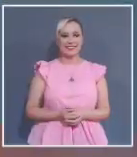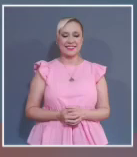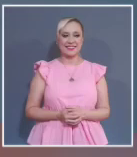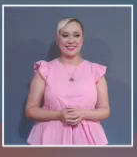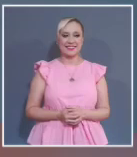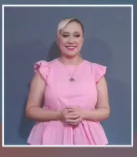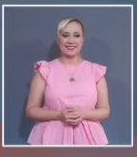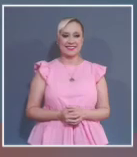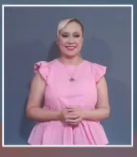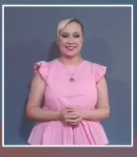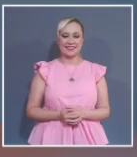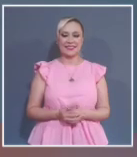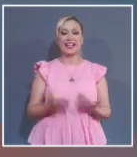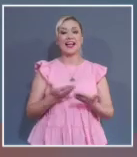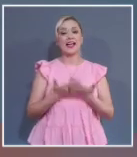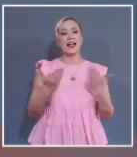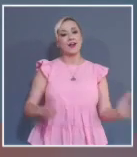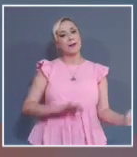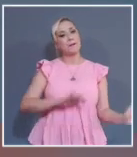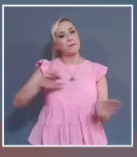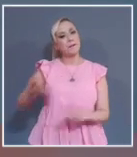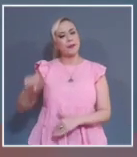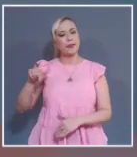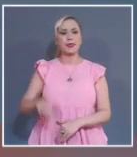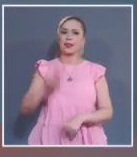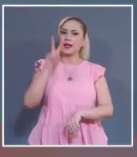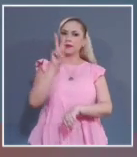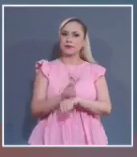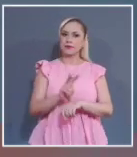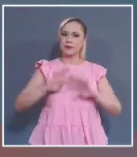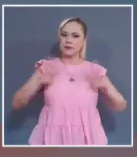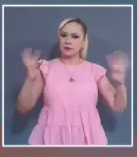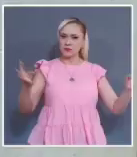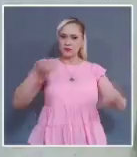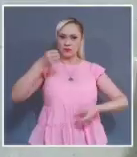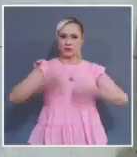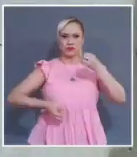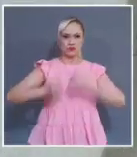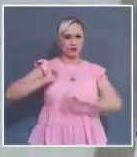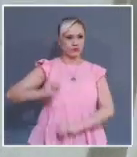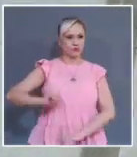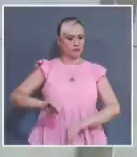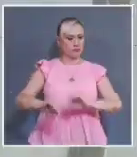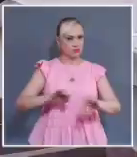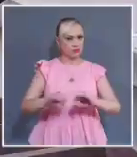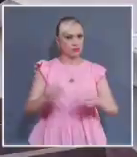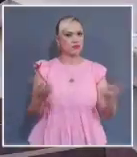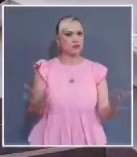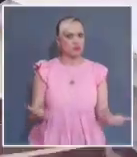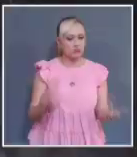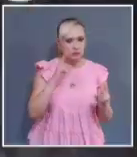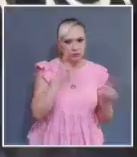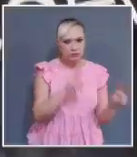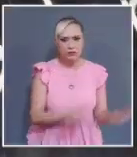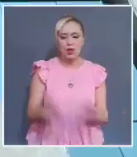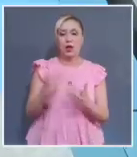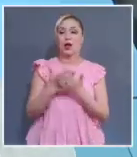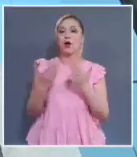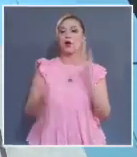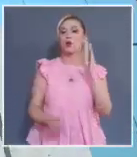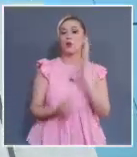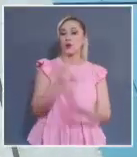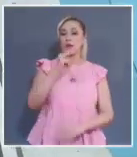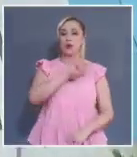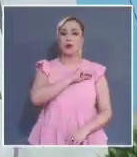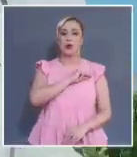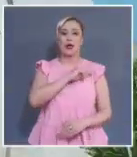En otros asuntos, el Consejo de la Judicatura Federal dio a conocer el acuerdo por el que crea el Tribunal Colegiado en materia de trabajo del 10º Circuito,